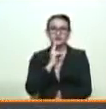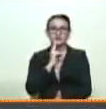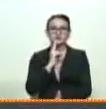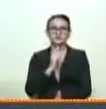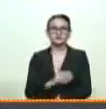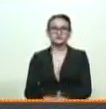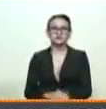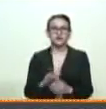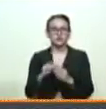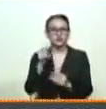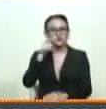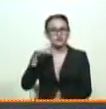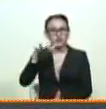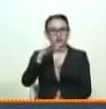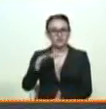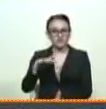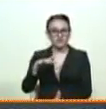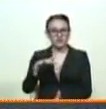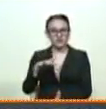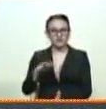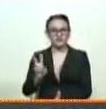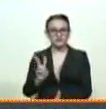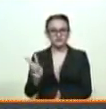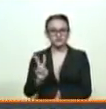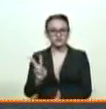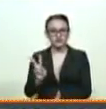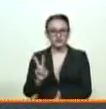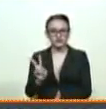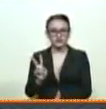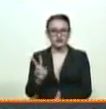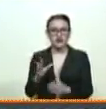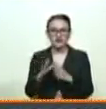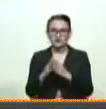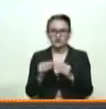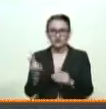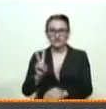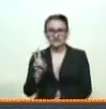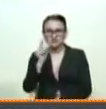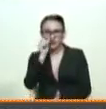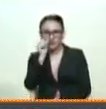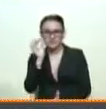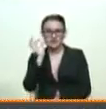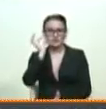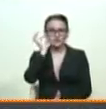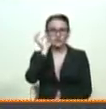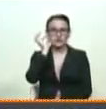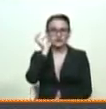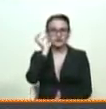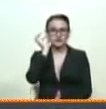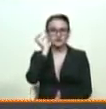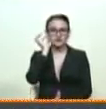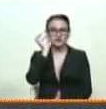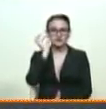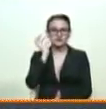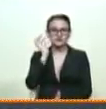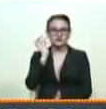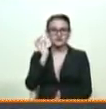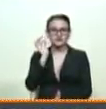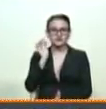a todo el pueblo de Venezuela, a todo venezolano, a toda venezolana que esté más allá de nuestra